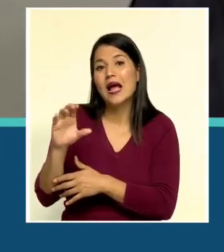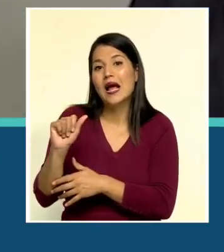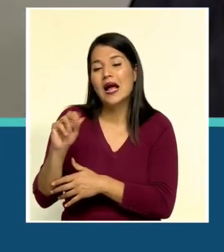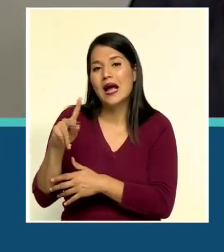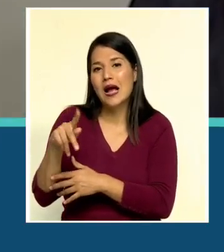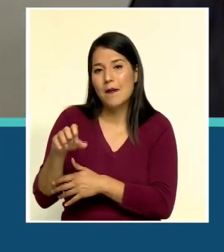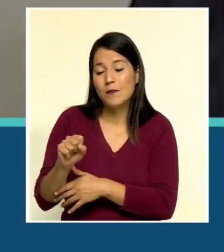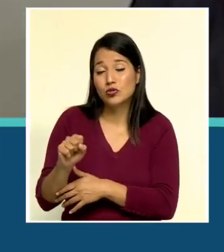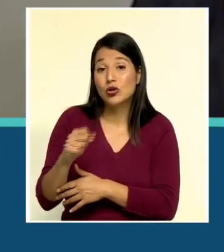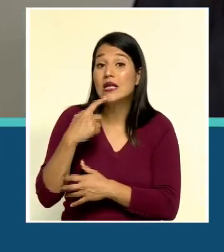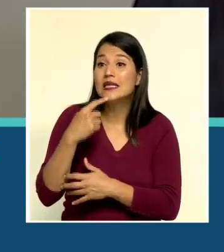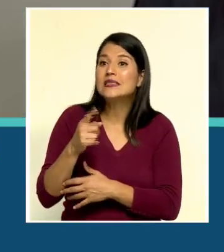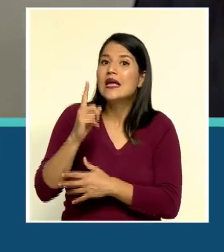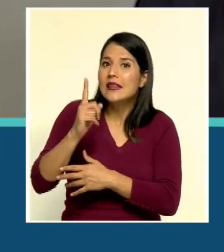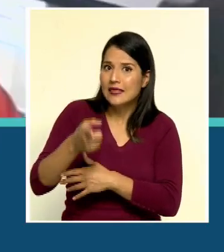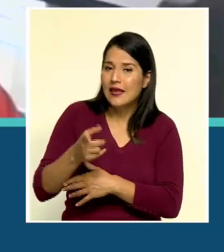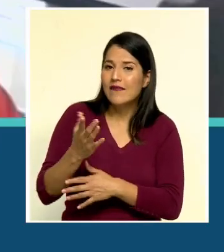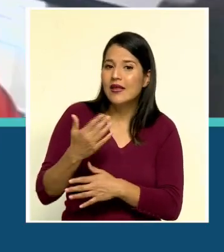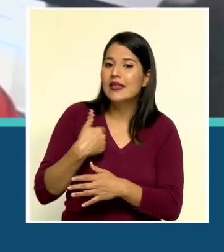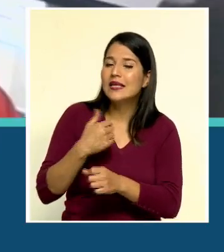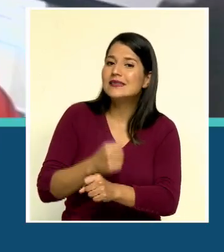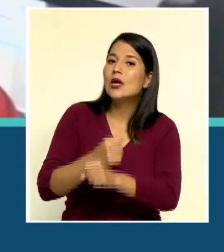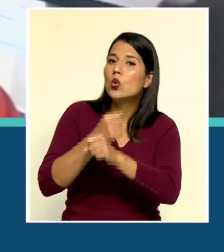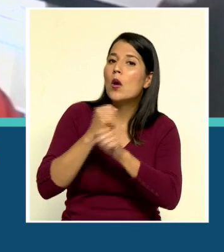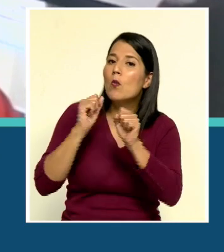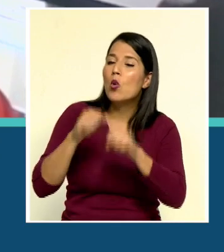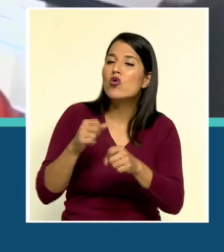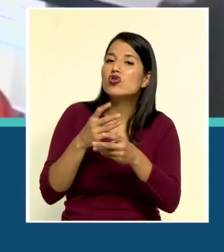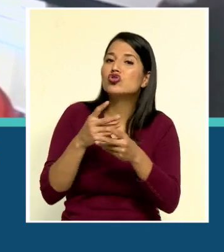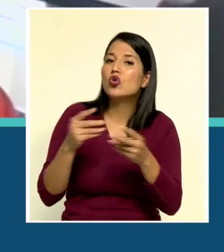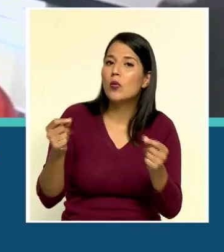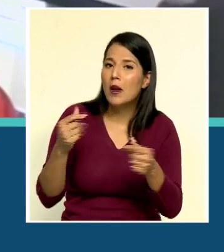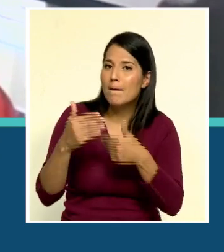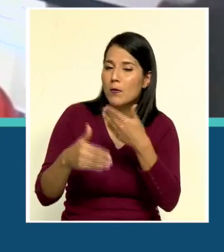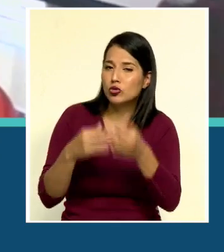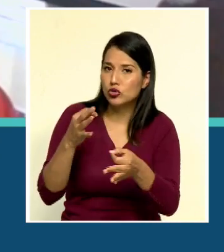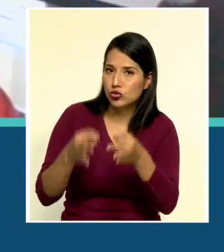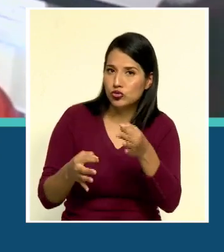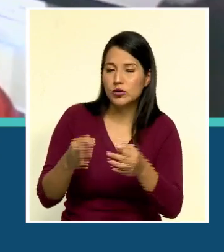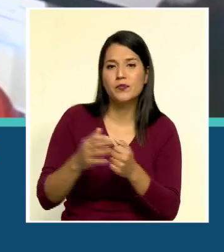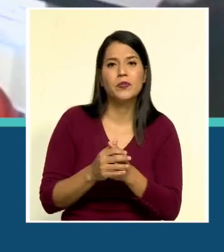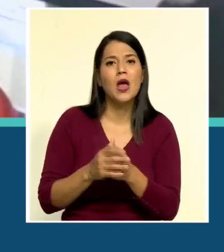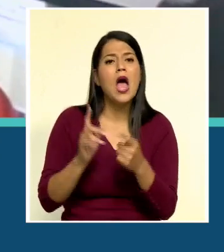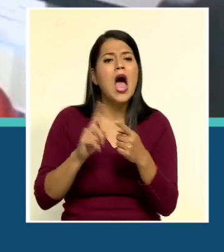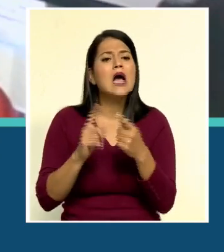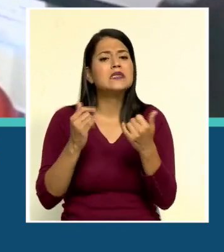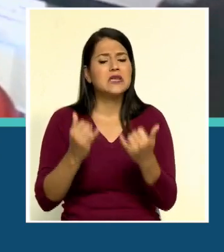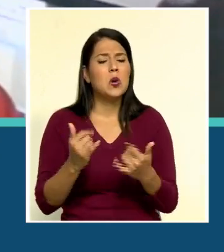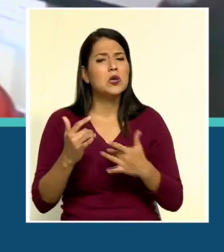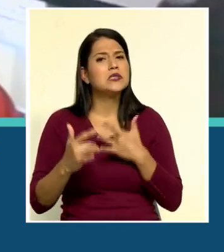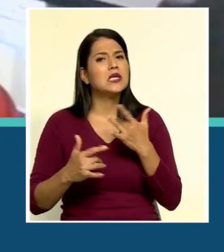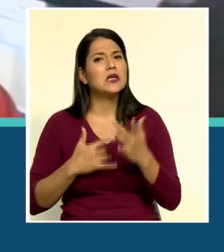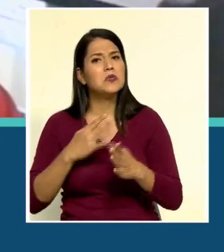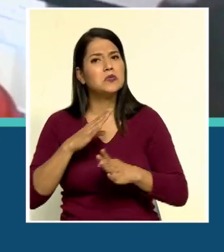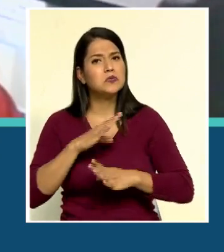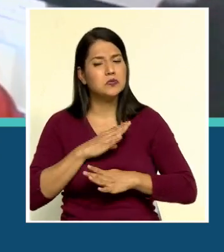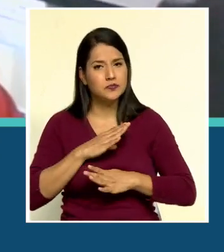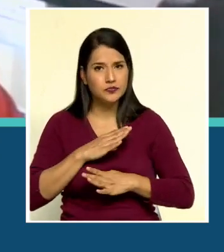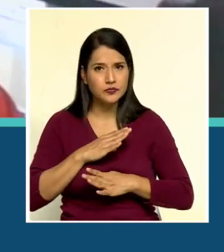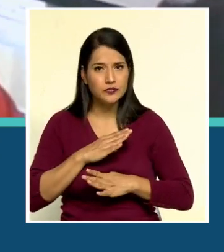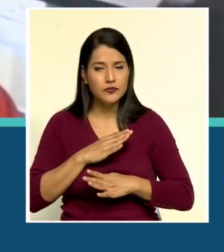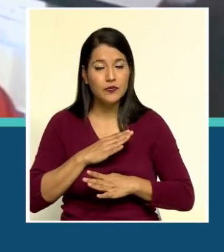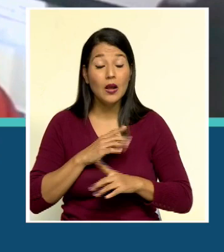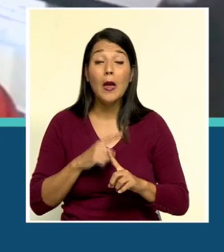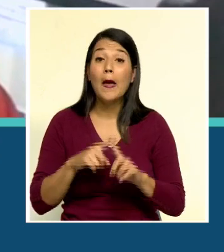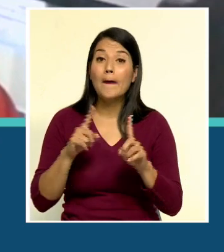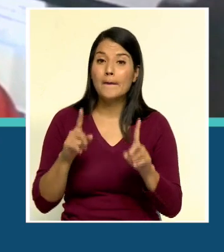garantizarse que se resuelvan los hechos acusados. Hasta cierto punto tenemos un grado de satisfacción sin